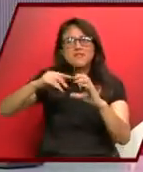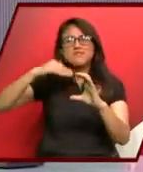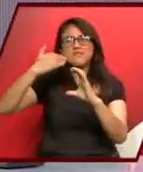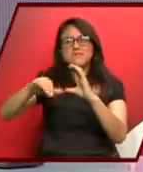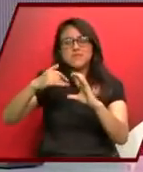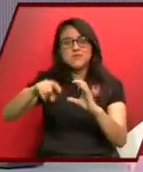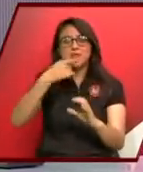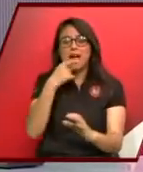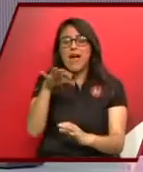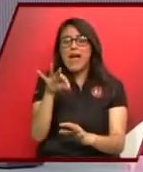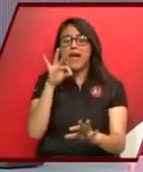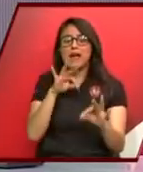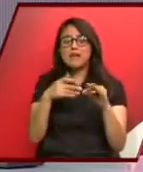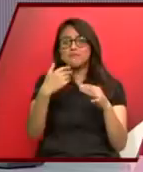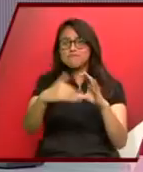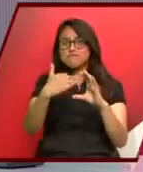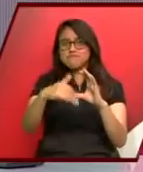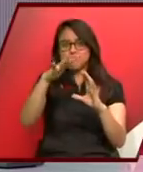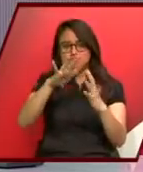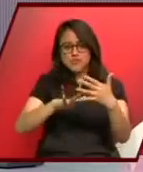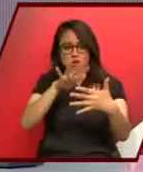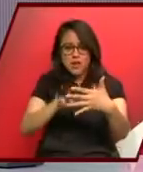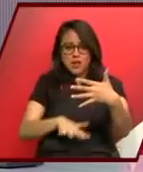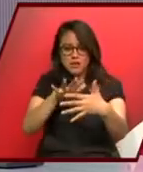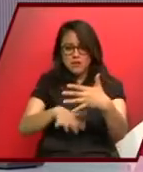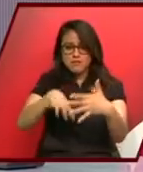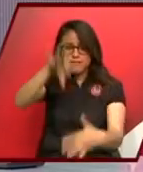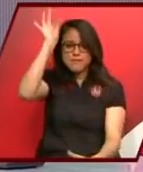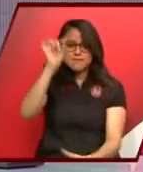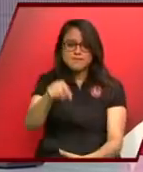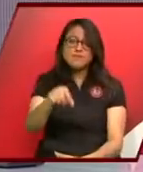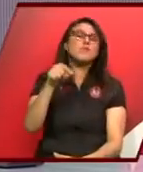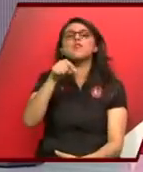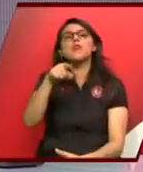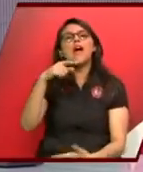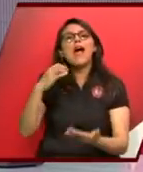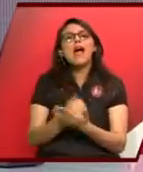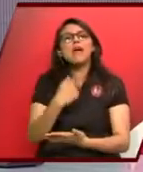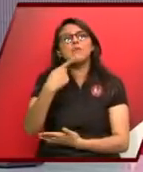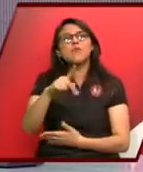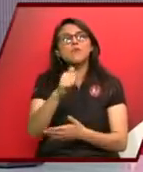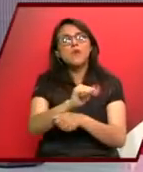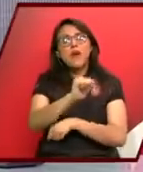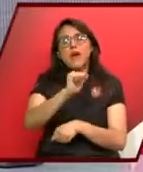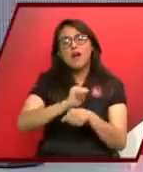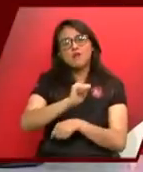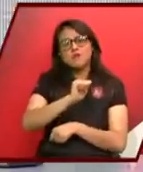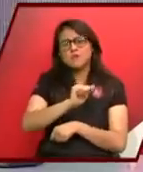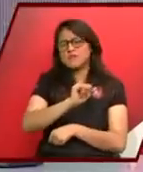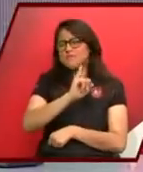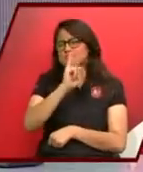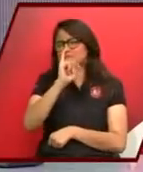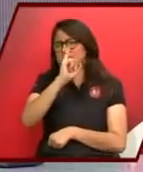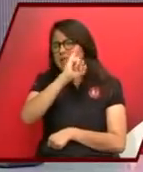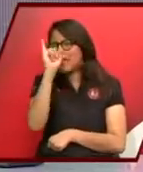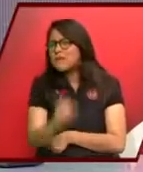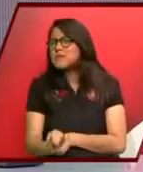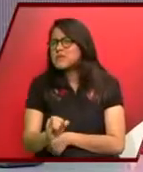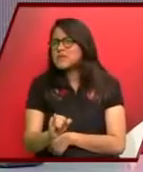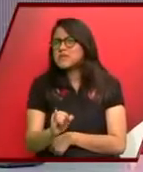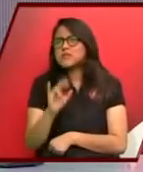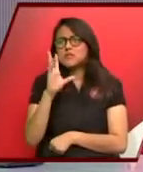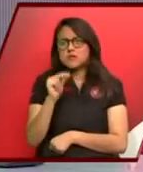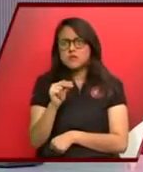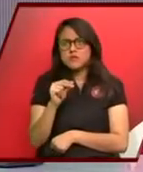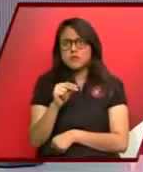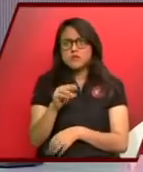usted le toque la fortuna de que su correo electrónico es el ganador y usted ya es propietario de ese coche. Sí, pero para